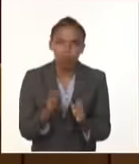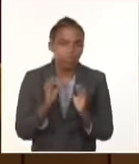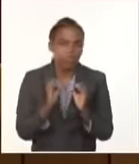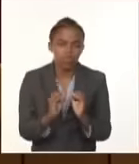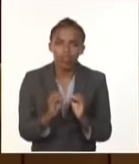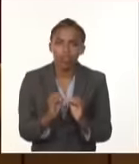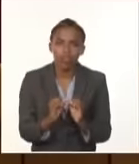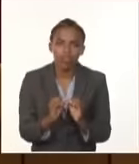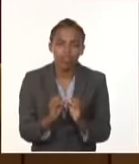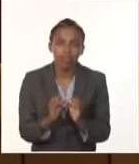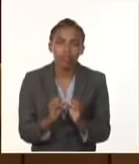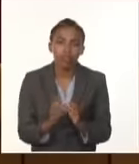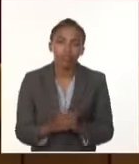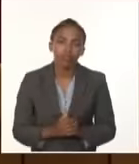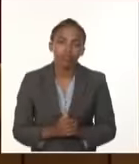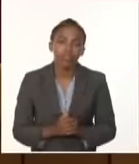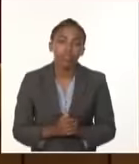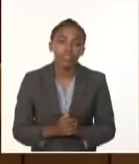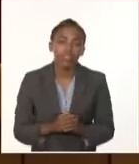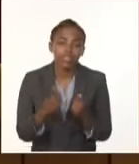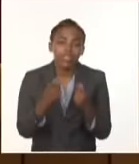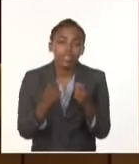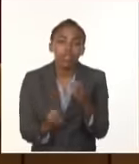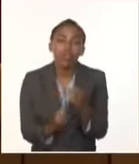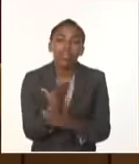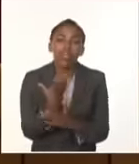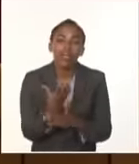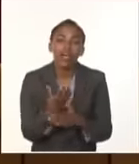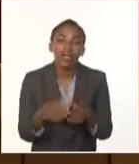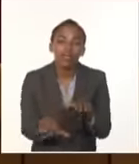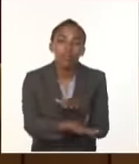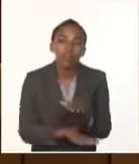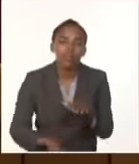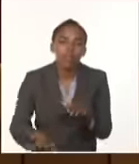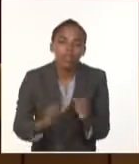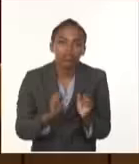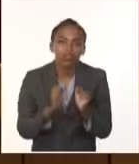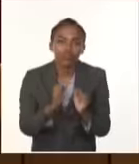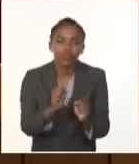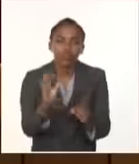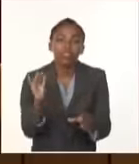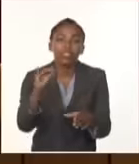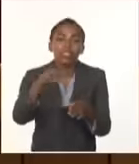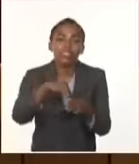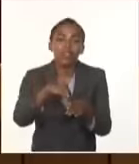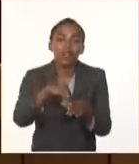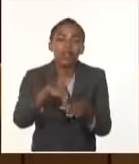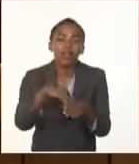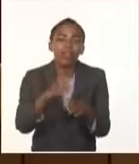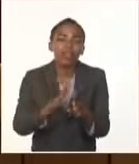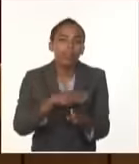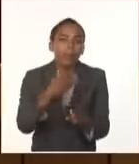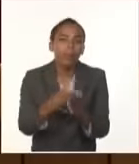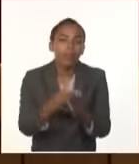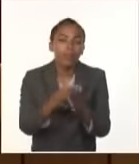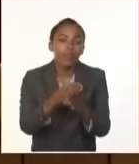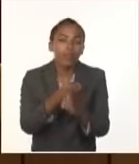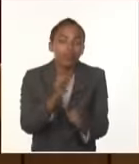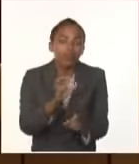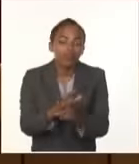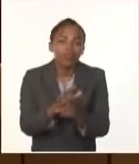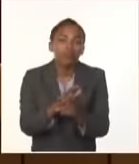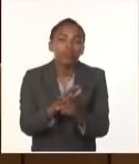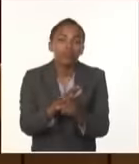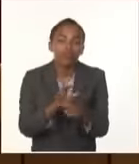bases normativas suficientemente robustas e integrales para conducir al funcionamiento de estas formas de gestión que